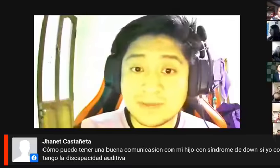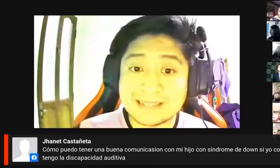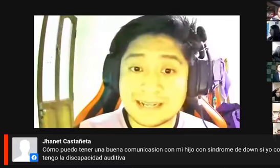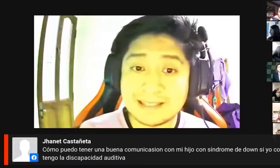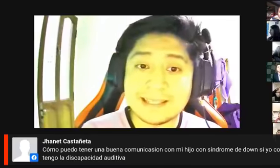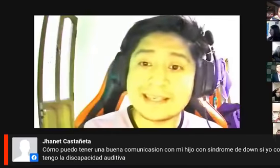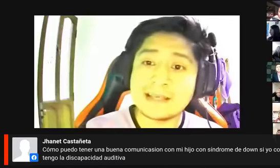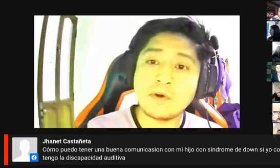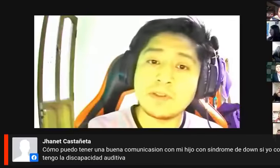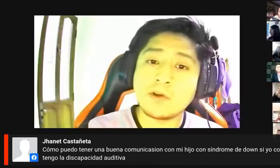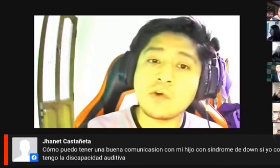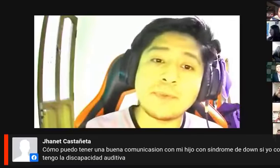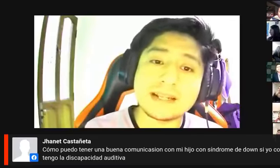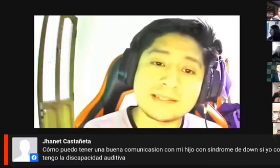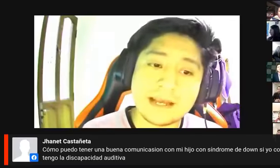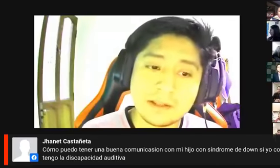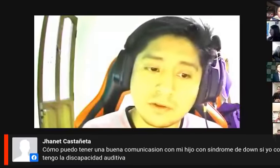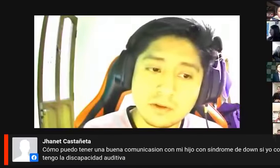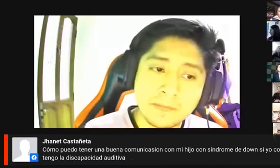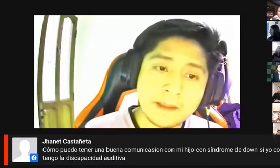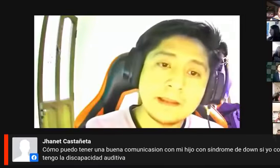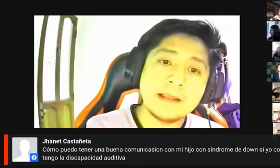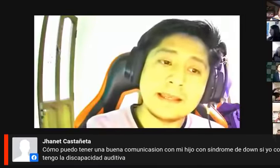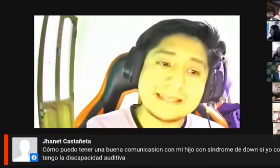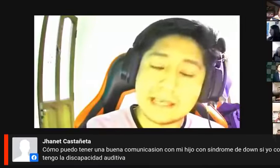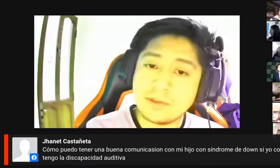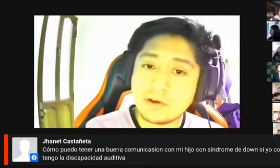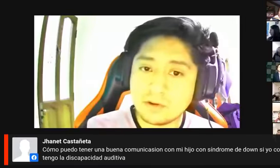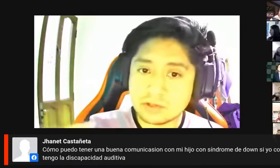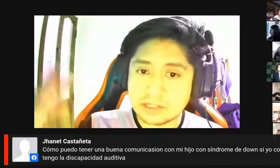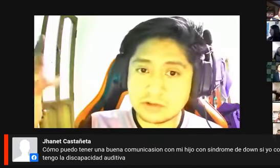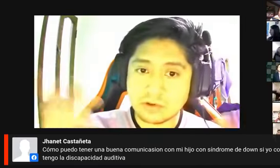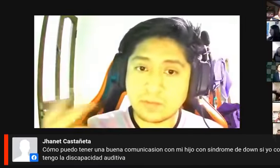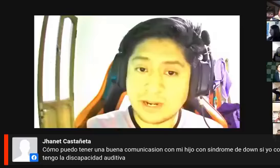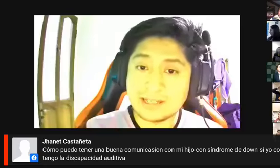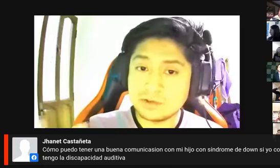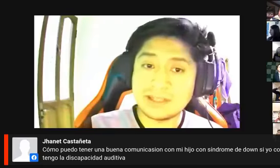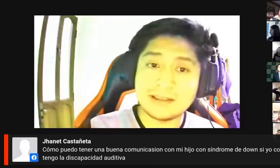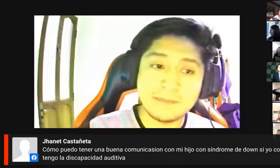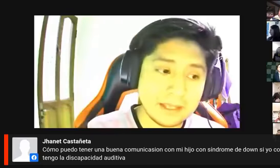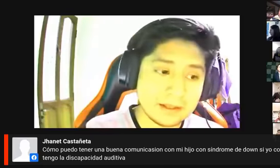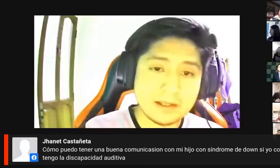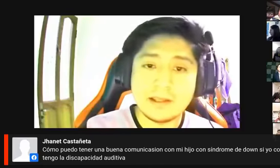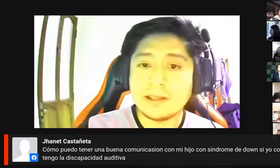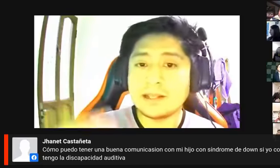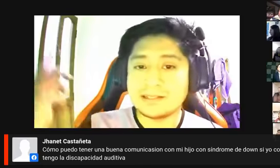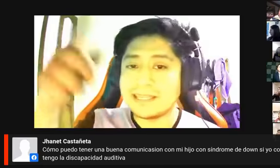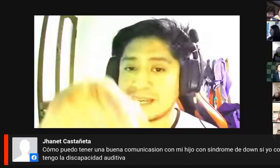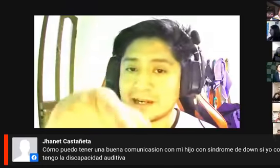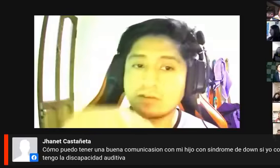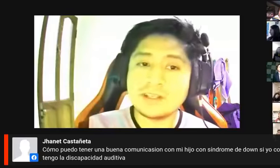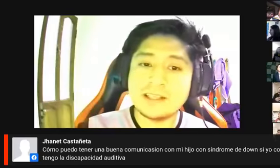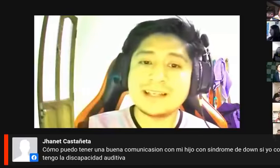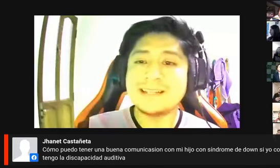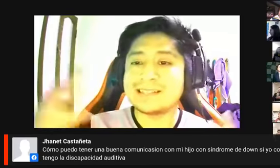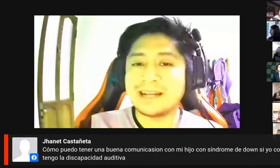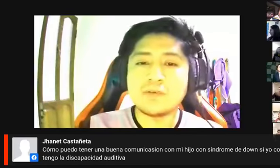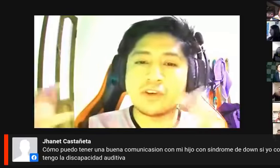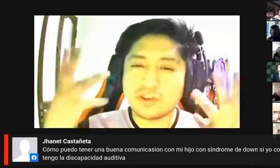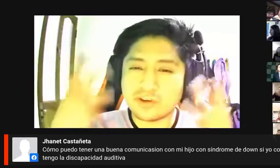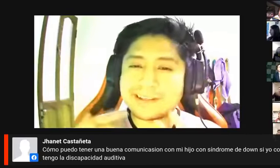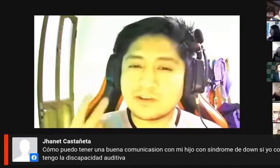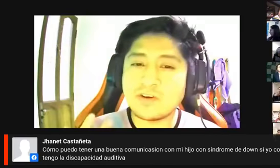más grande y es a modo de conversar y todo, que se ayude con los gestos corporales y usted también. El señalar cositas, el hacer